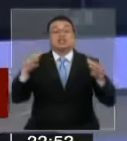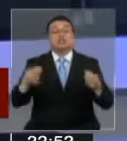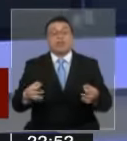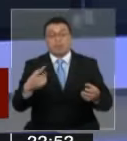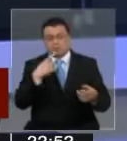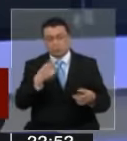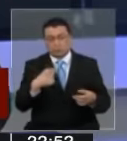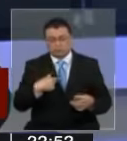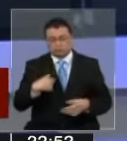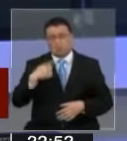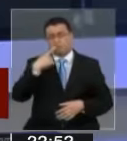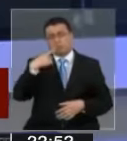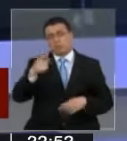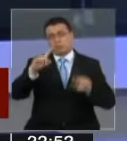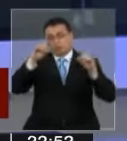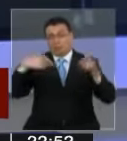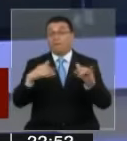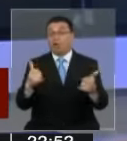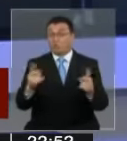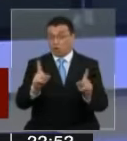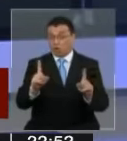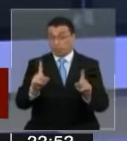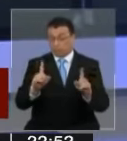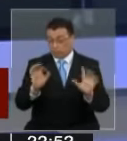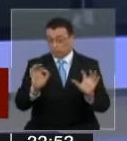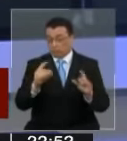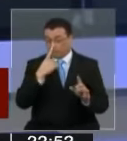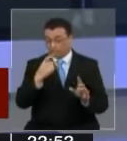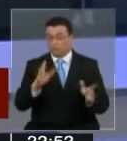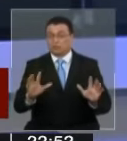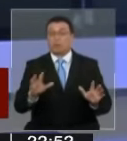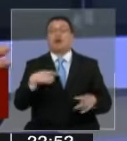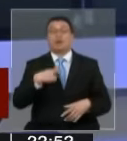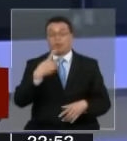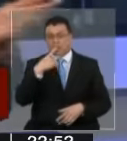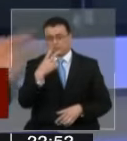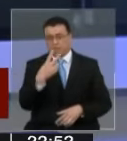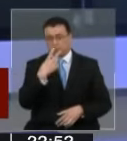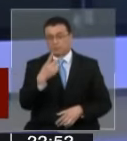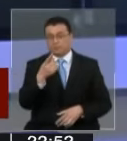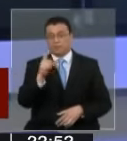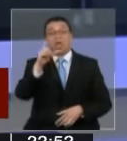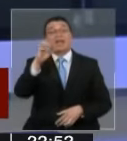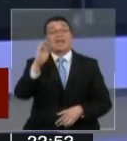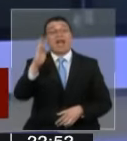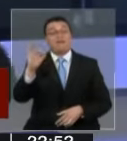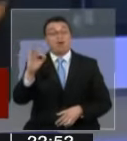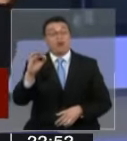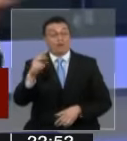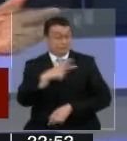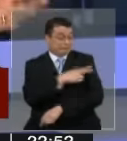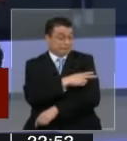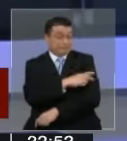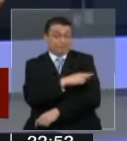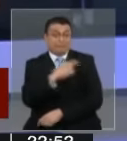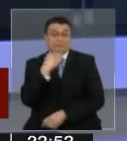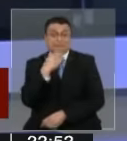sé, yo me preguntaba, no es broma lo que voy a decir estos días. Fíjense, ese cabo,